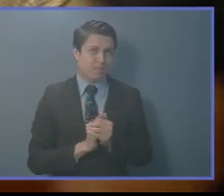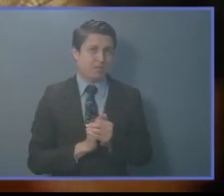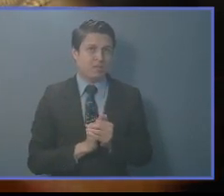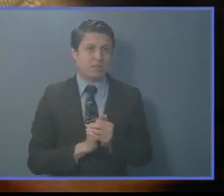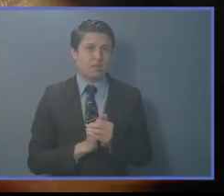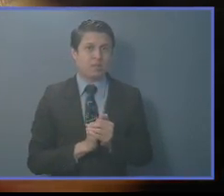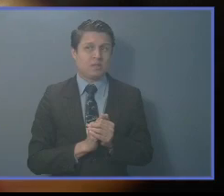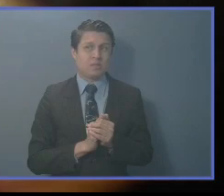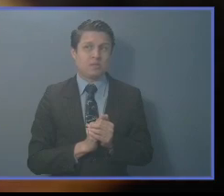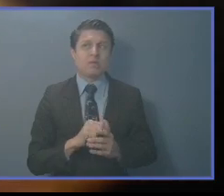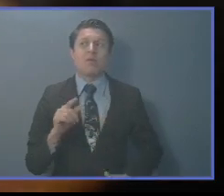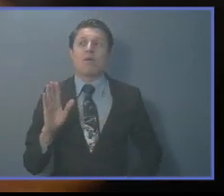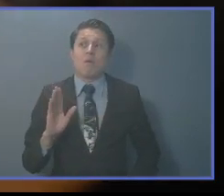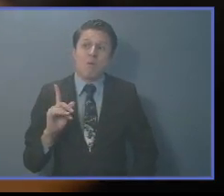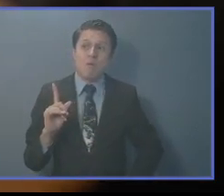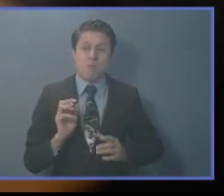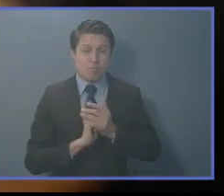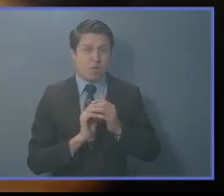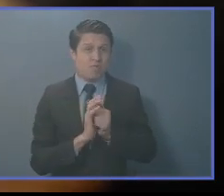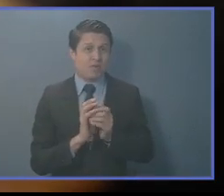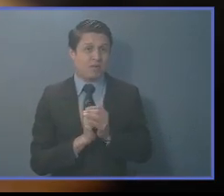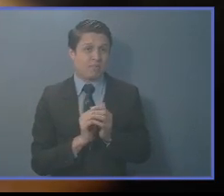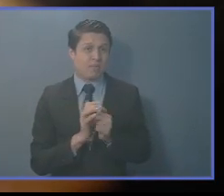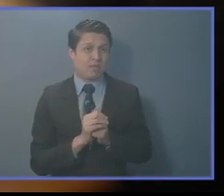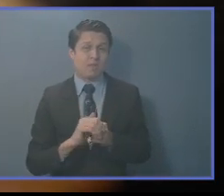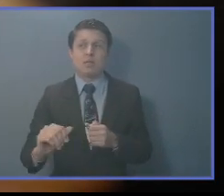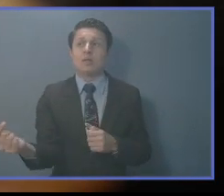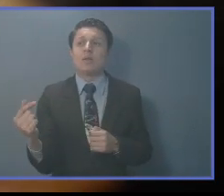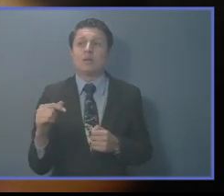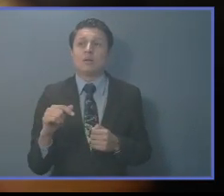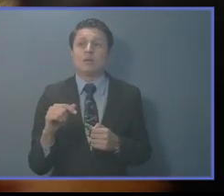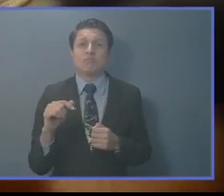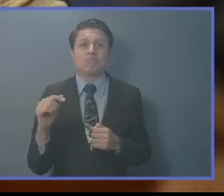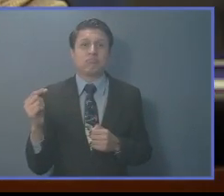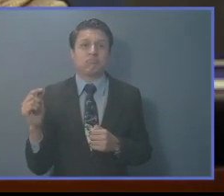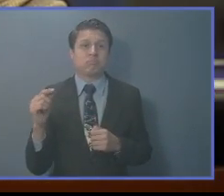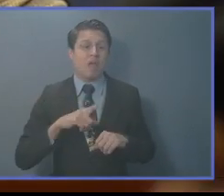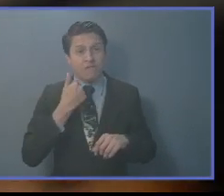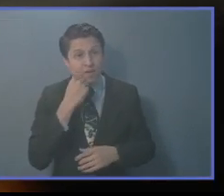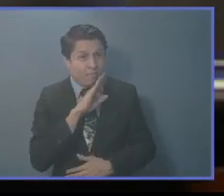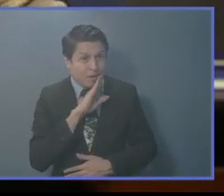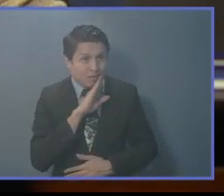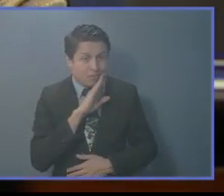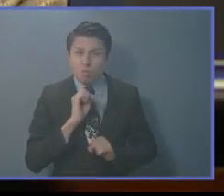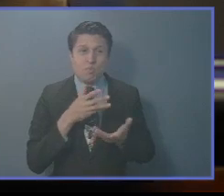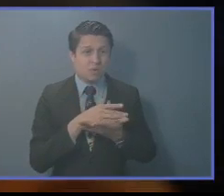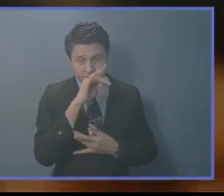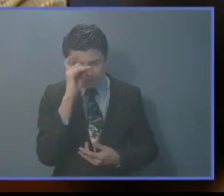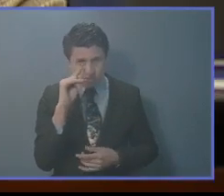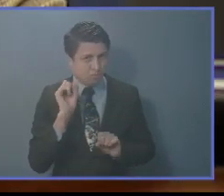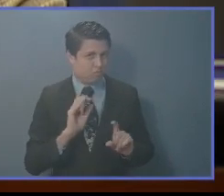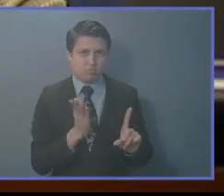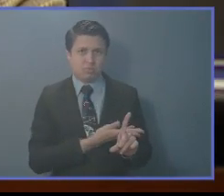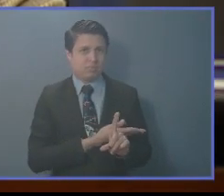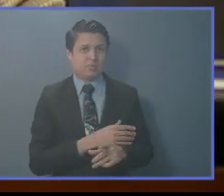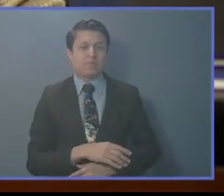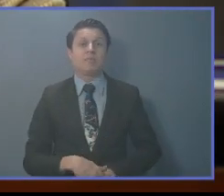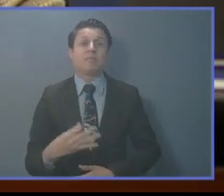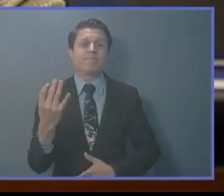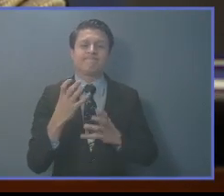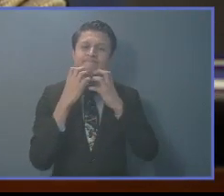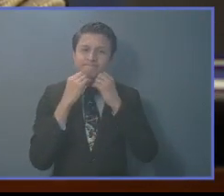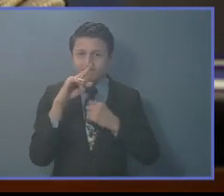y tampoco podrán ser objeto de descuento en su salario, ambas medidas por este motivo. La garantía de estabilidad